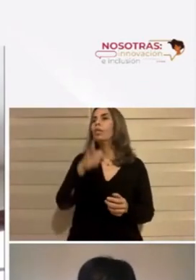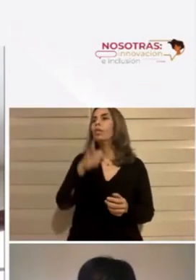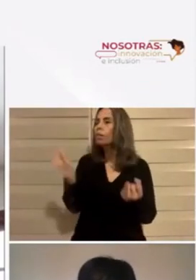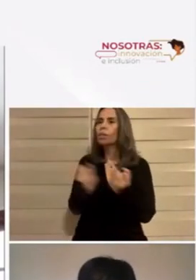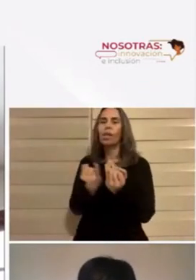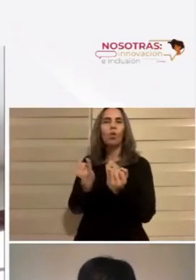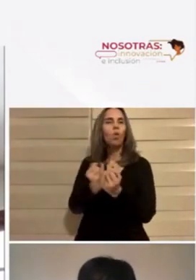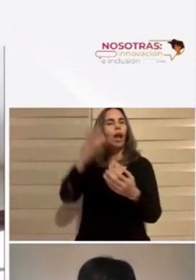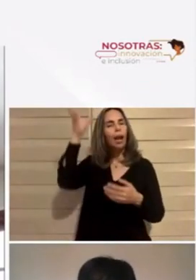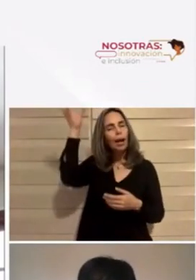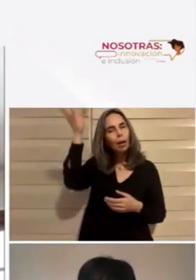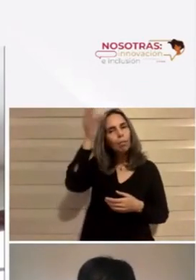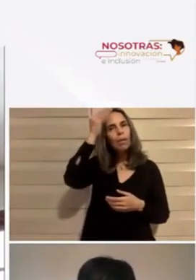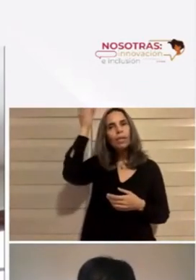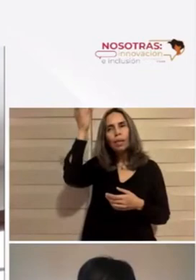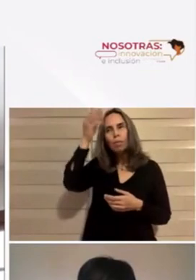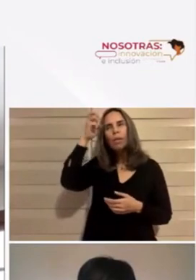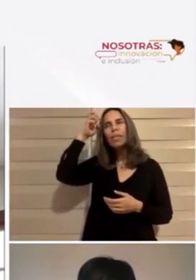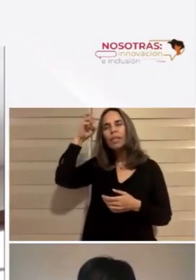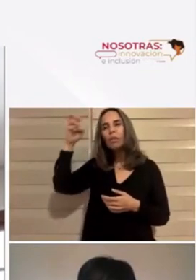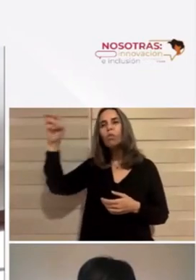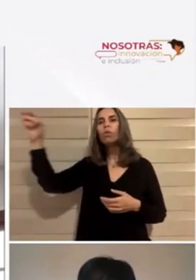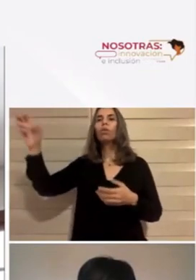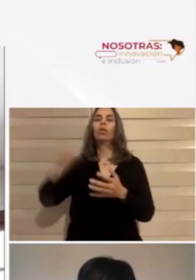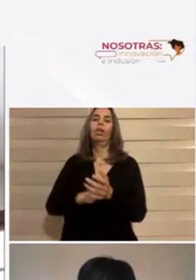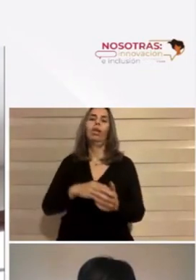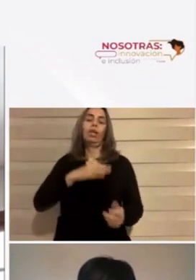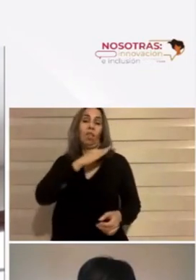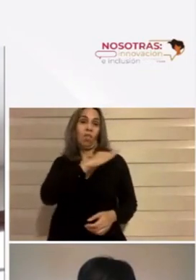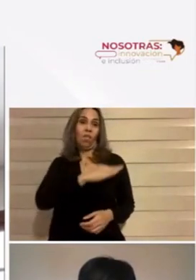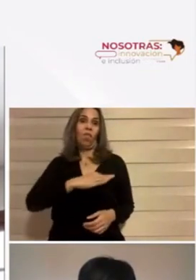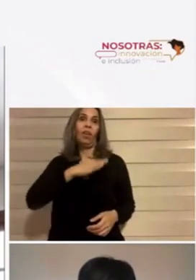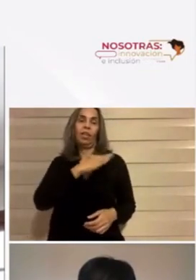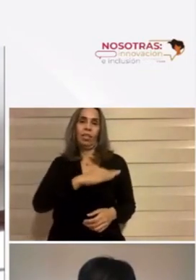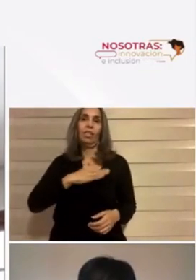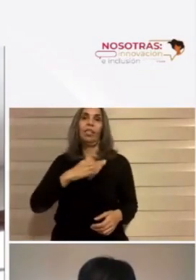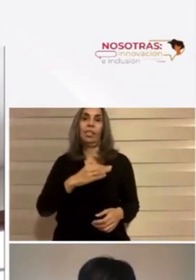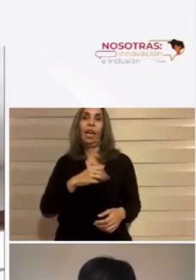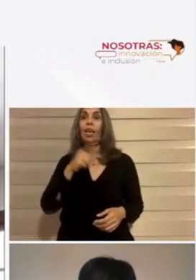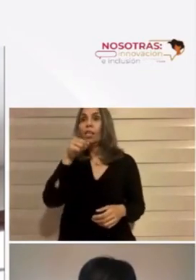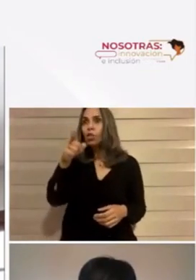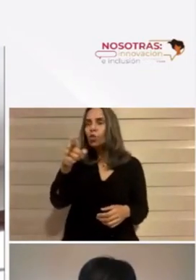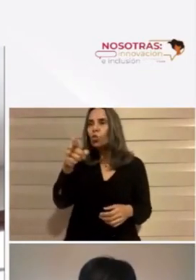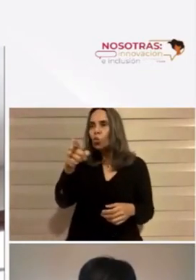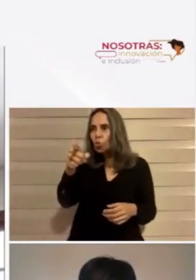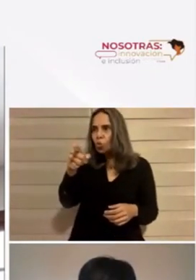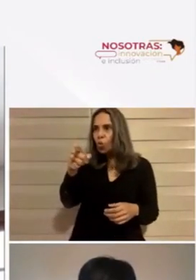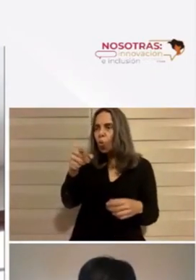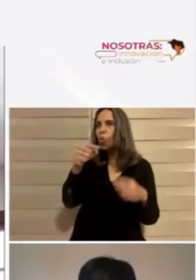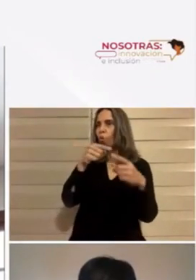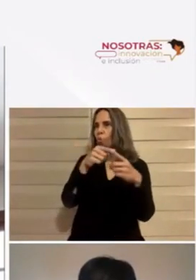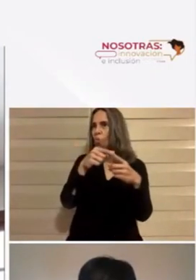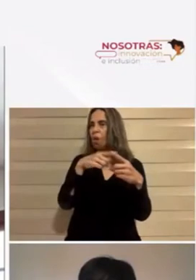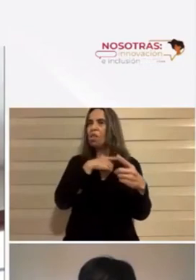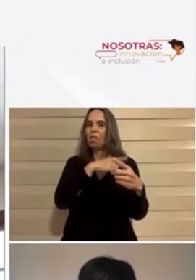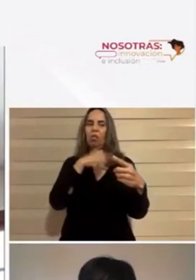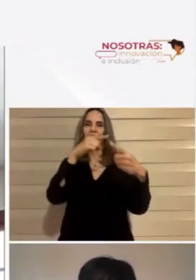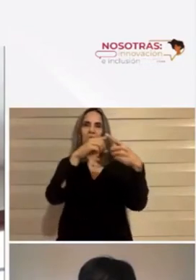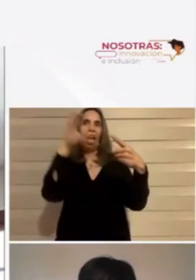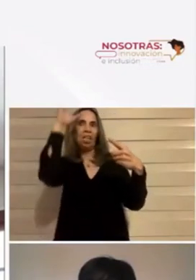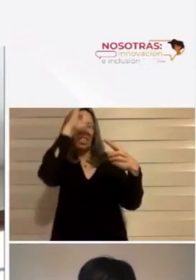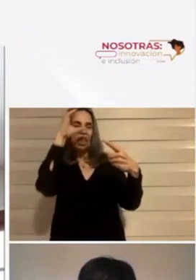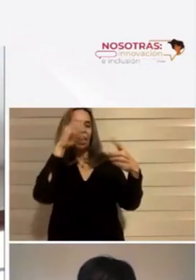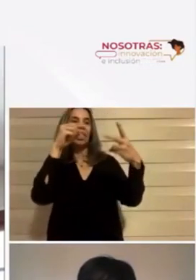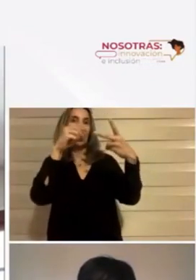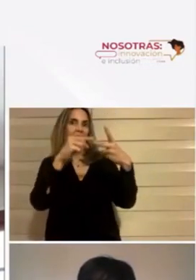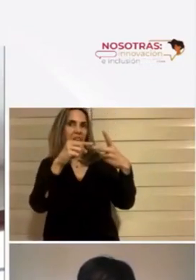soñar y sigan adelante. Y te felicito mucho. Combinar arte con robótica. La robótica es una de las ciencias del futuro. Qué